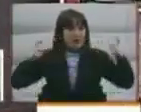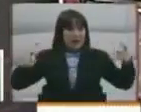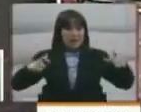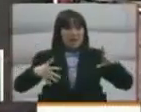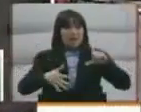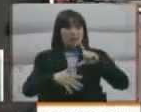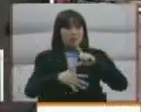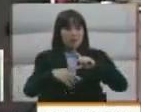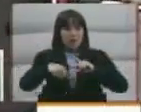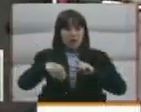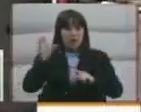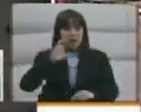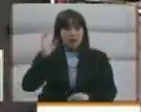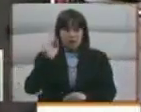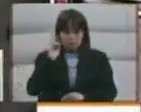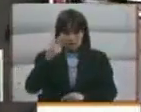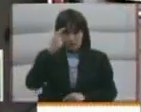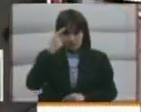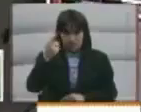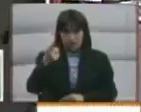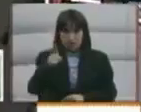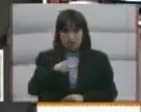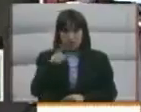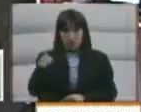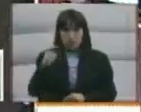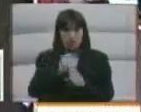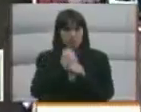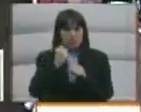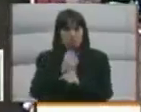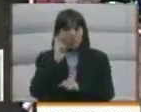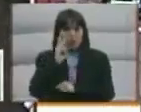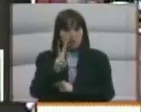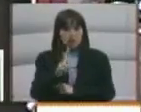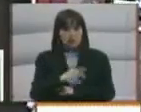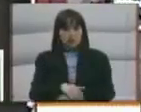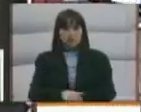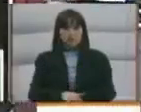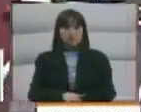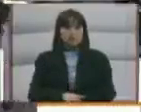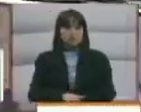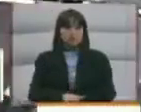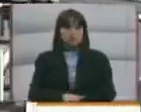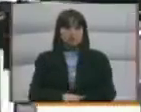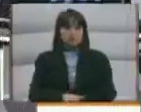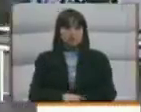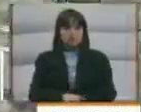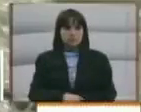está en Caracas. ¿Lo sabían? Vean el trabajo de nuestra reportera Mirelvis Gutiérrez para Liguana.